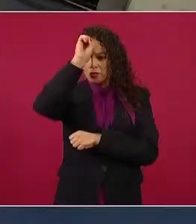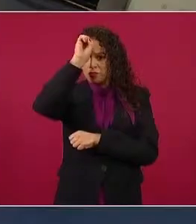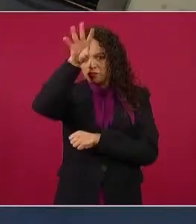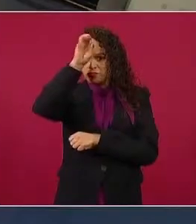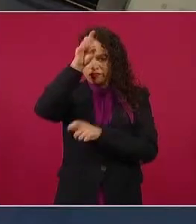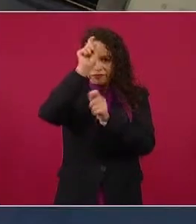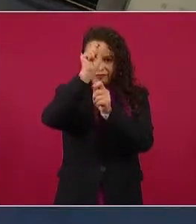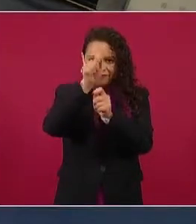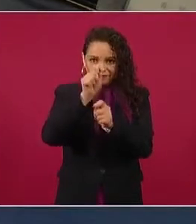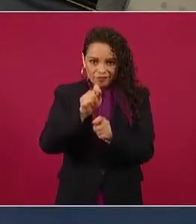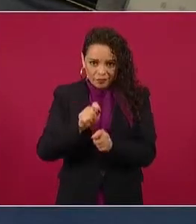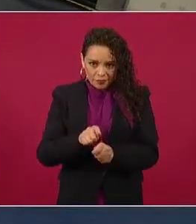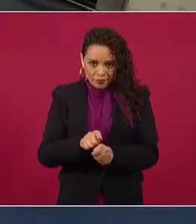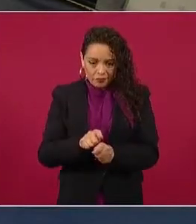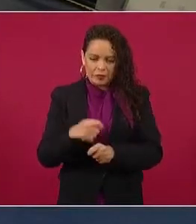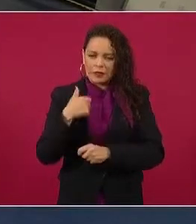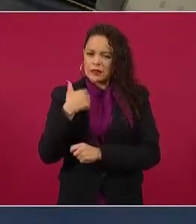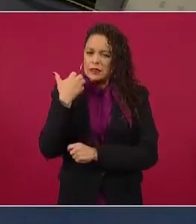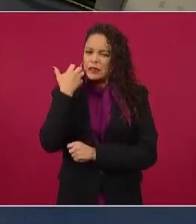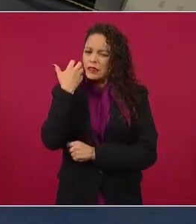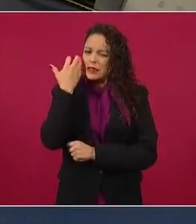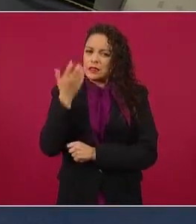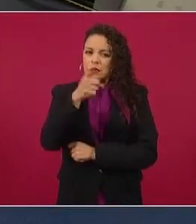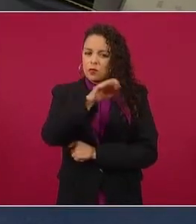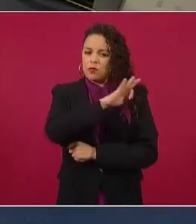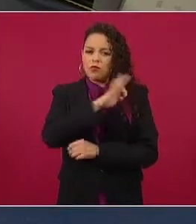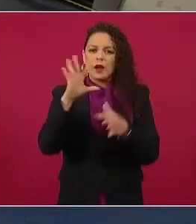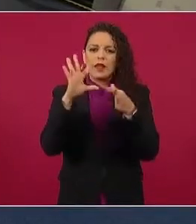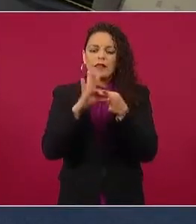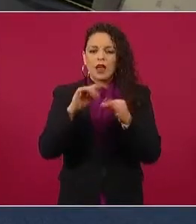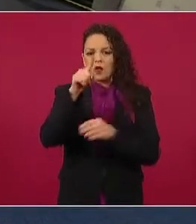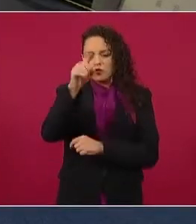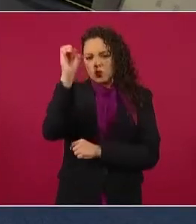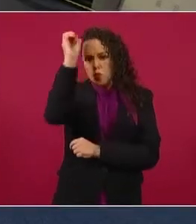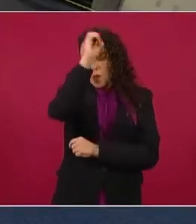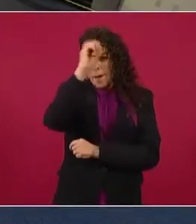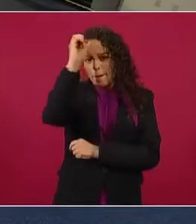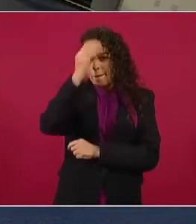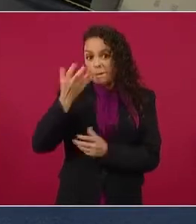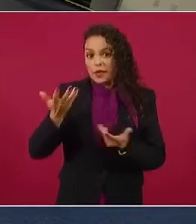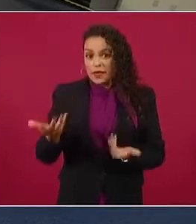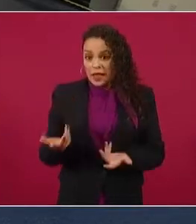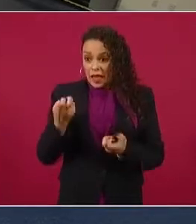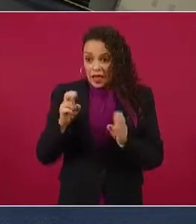una opinión al respecto de cómo se va a resolver un tema tan